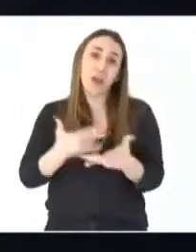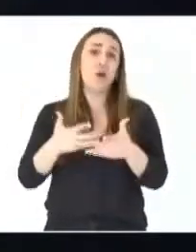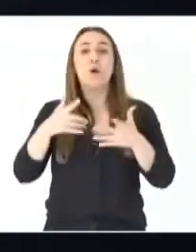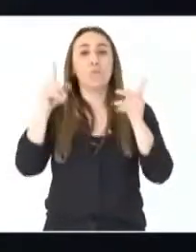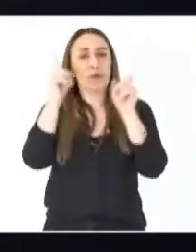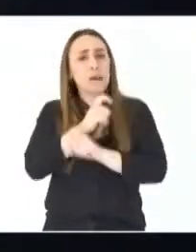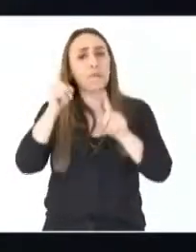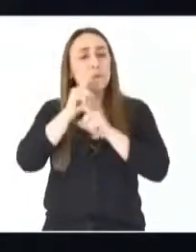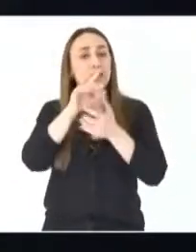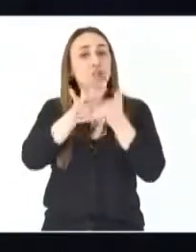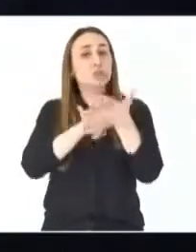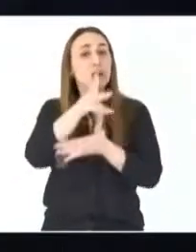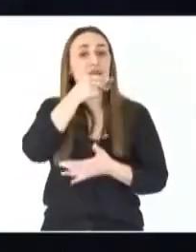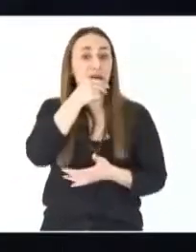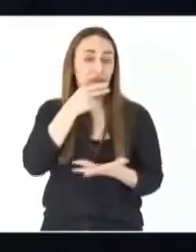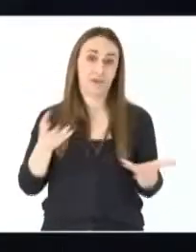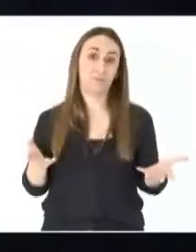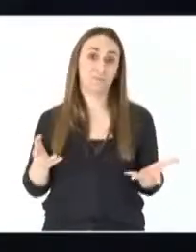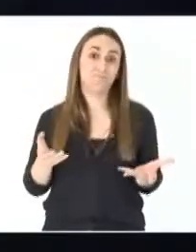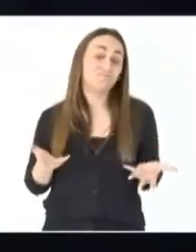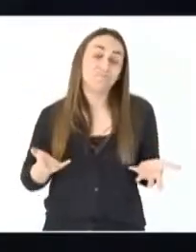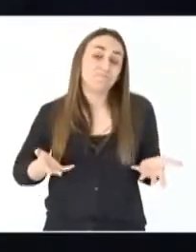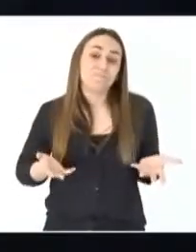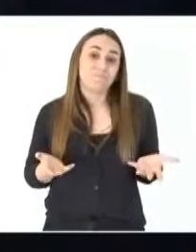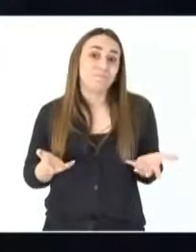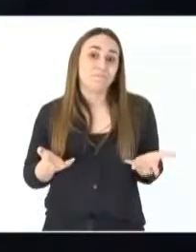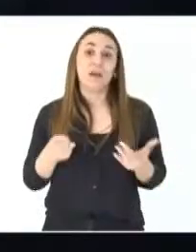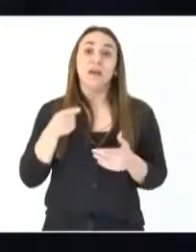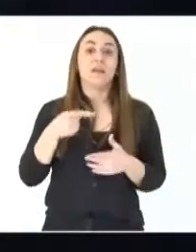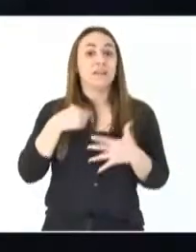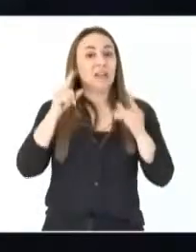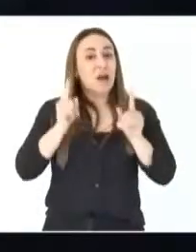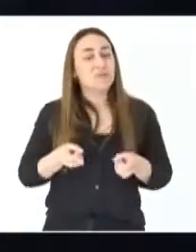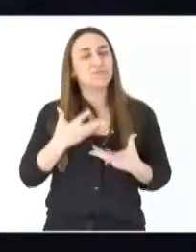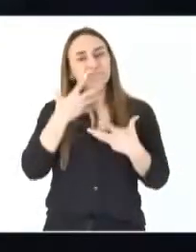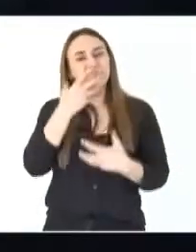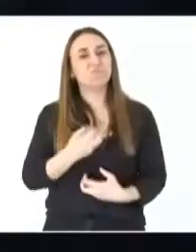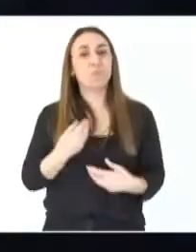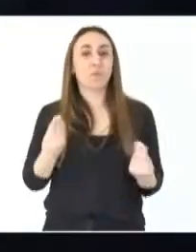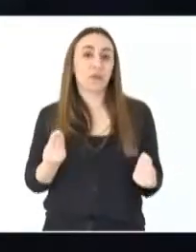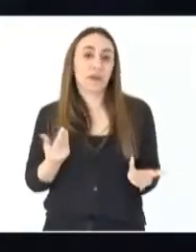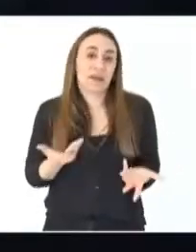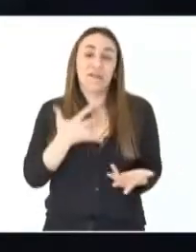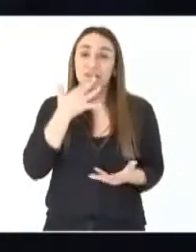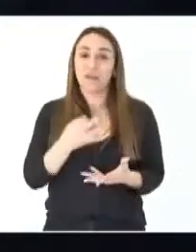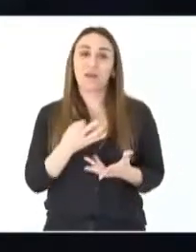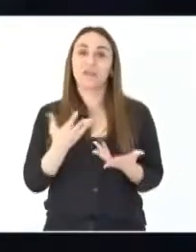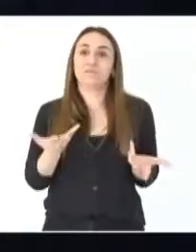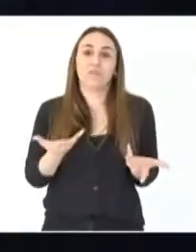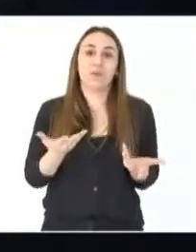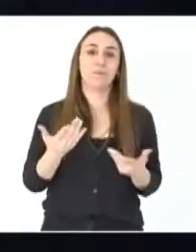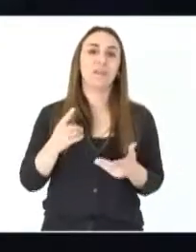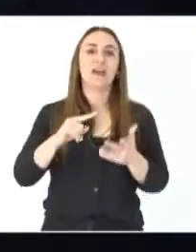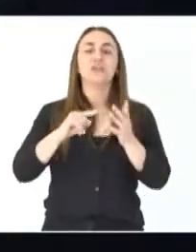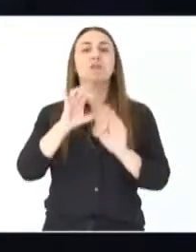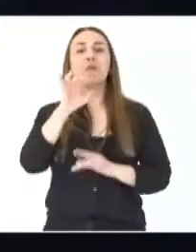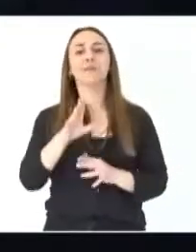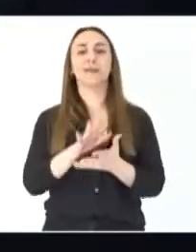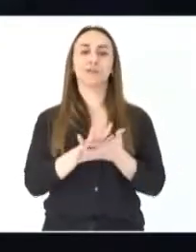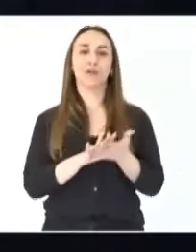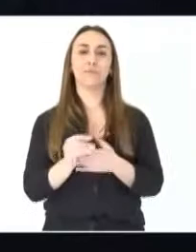resuelve. Y me entristece también que nos resignemos a administrarla para poner y sacar veredas, ¿no? Me parece que la ciudad de Buenos Aires está para un poco